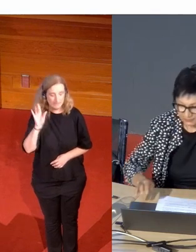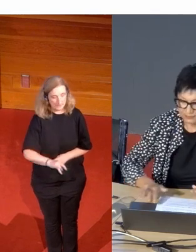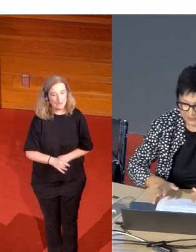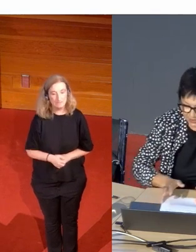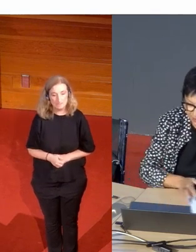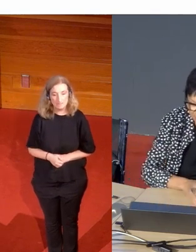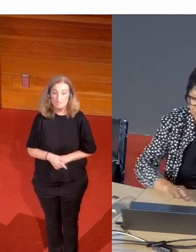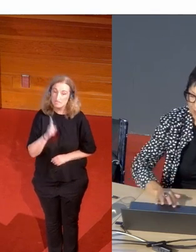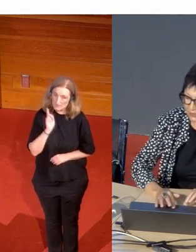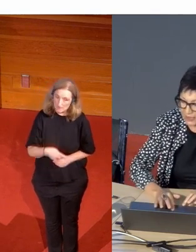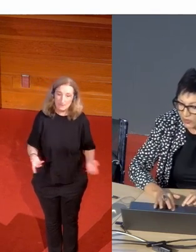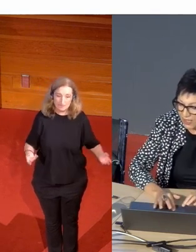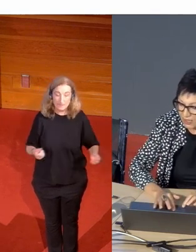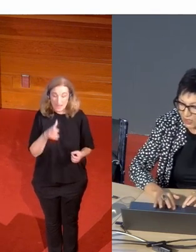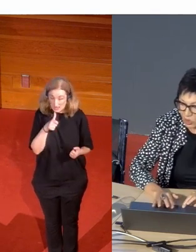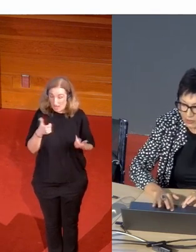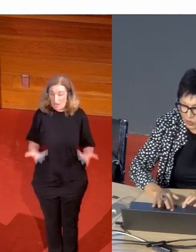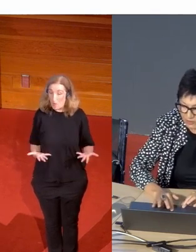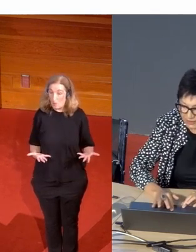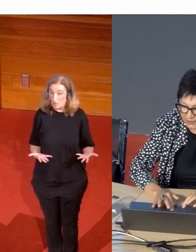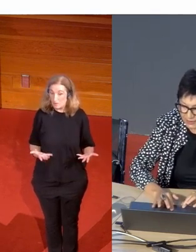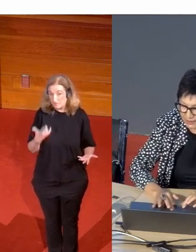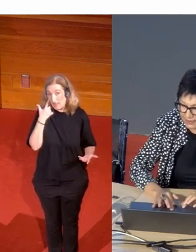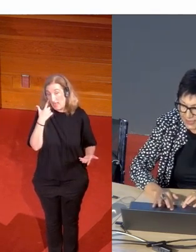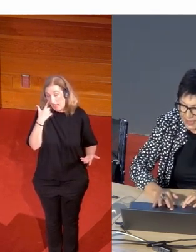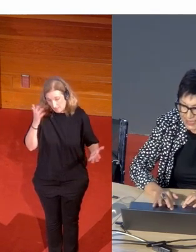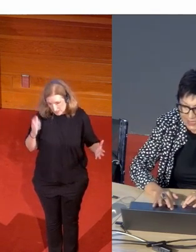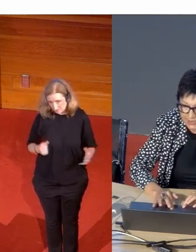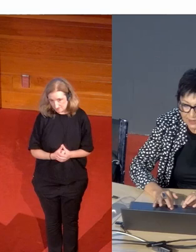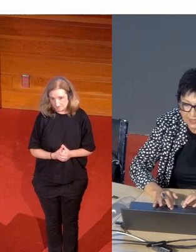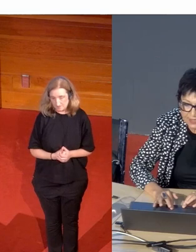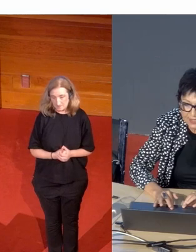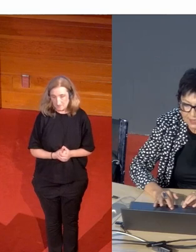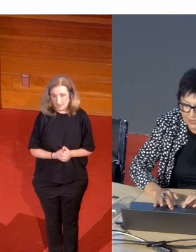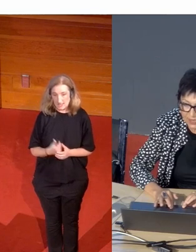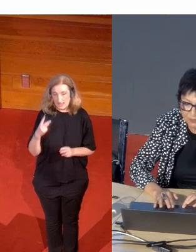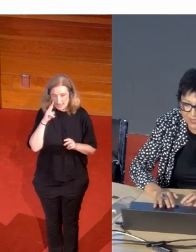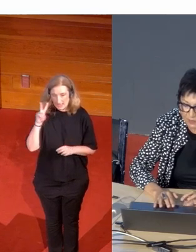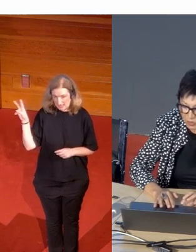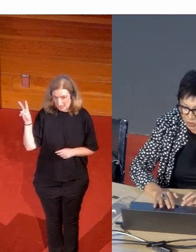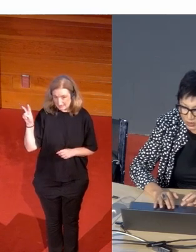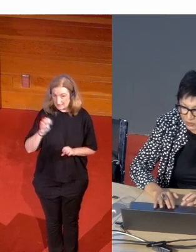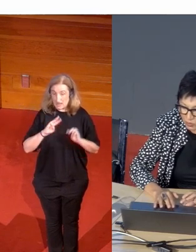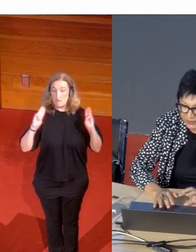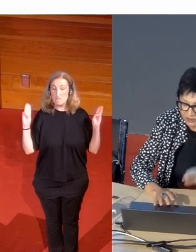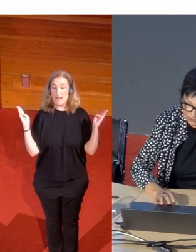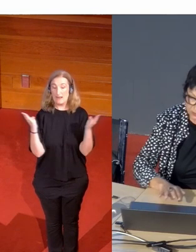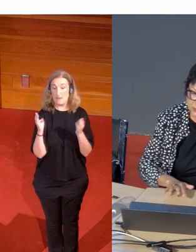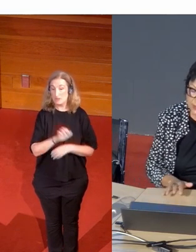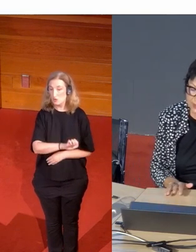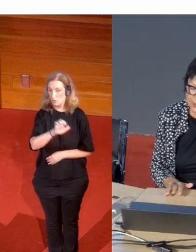Sí también y ahora lo vamos a ver este es el parlamento